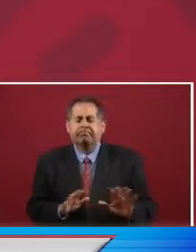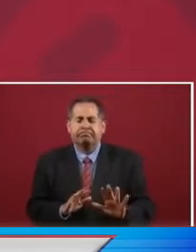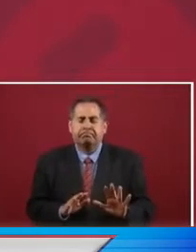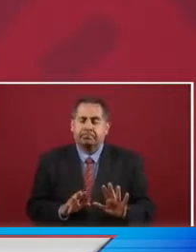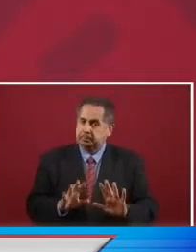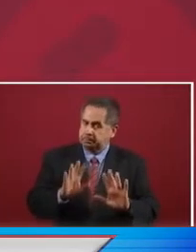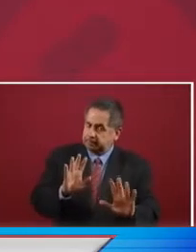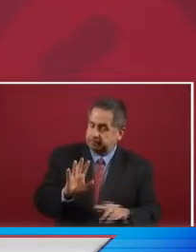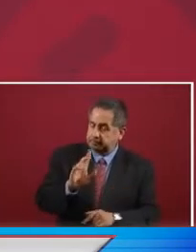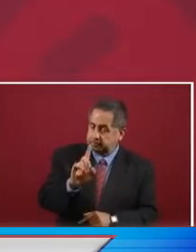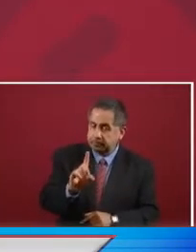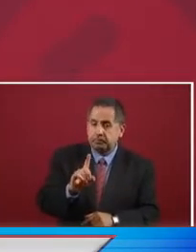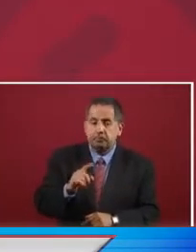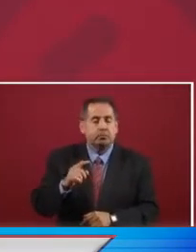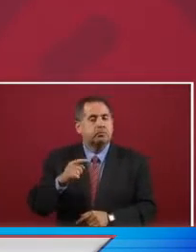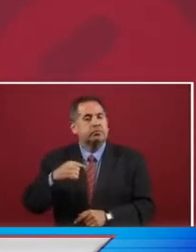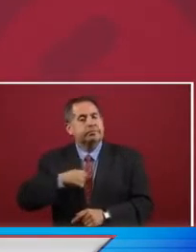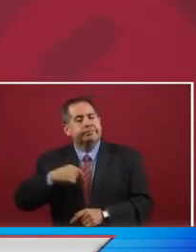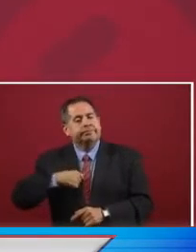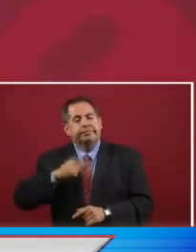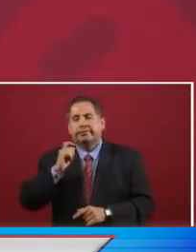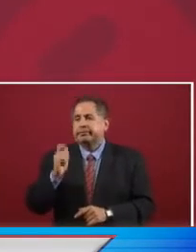que sea